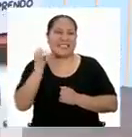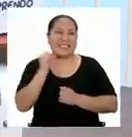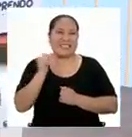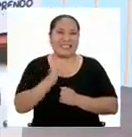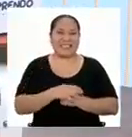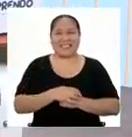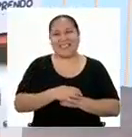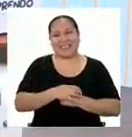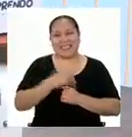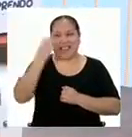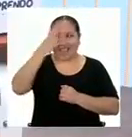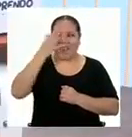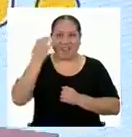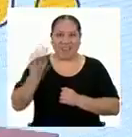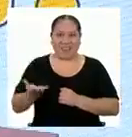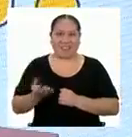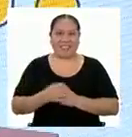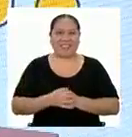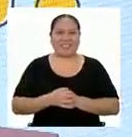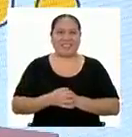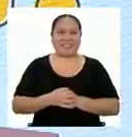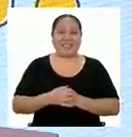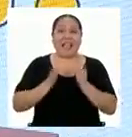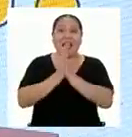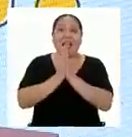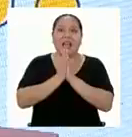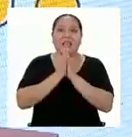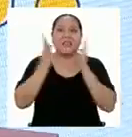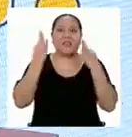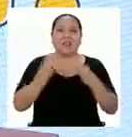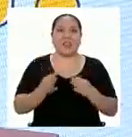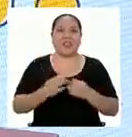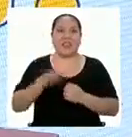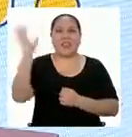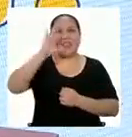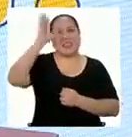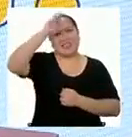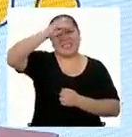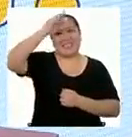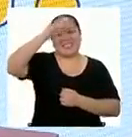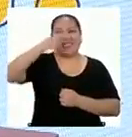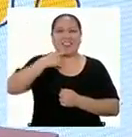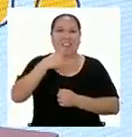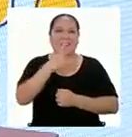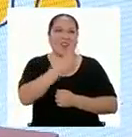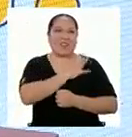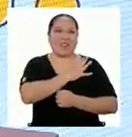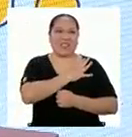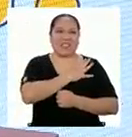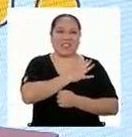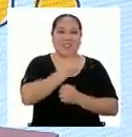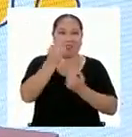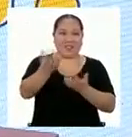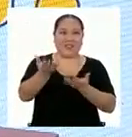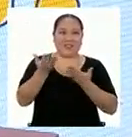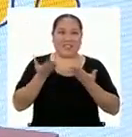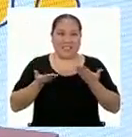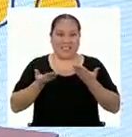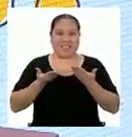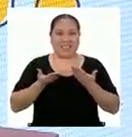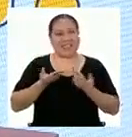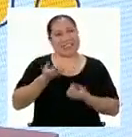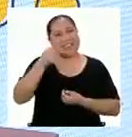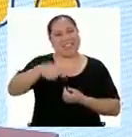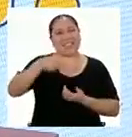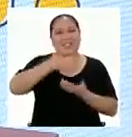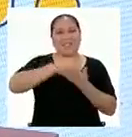¡Claro! ¡Qué bacán sería! ¡Ay! ¡Es verdad! Hola chicos y chicos de cuarto de secundaria. Bienvenidos y